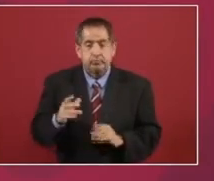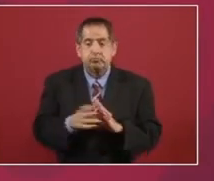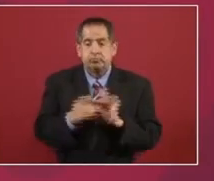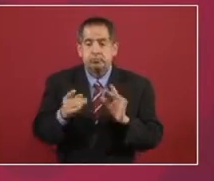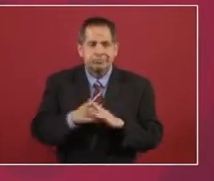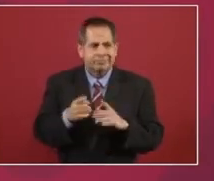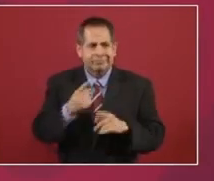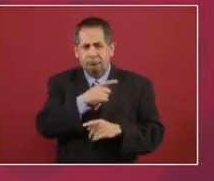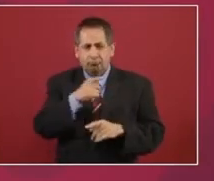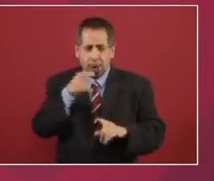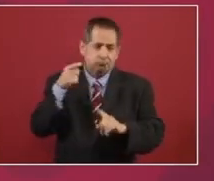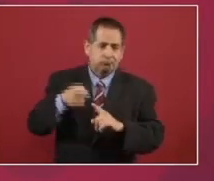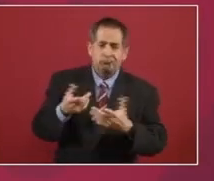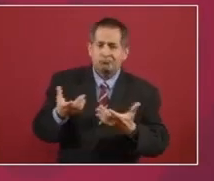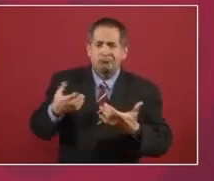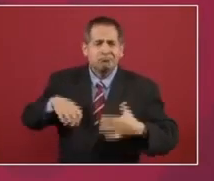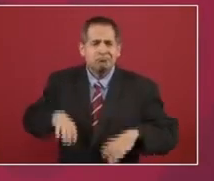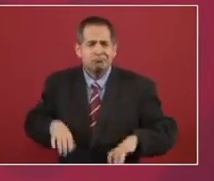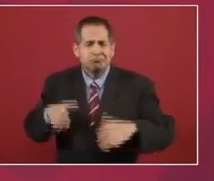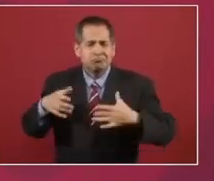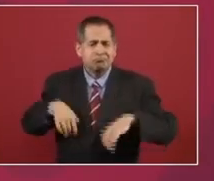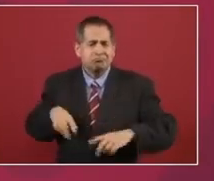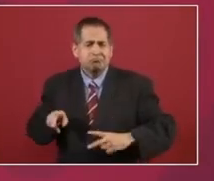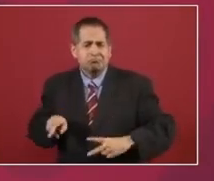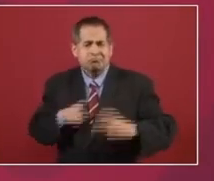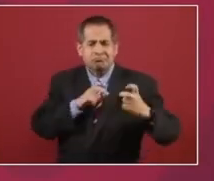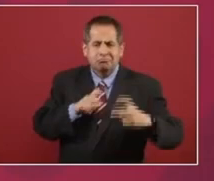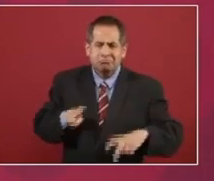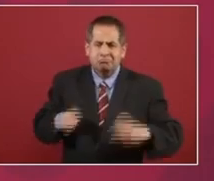Se acaban a saquear.